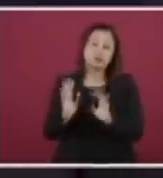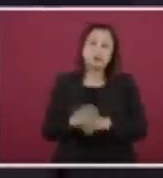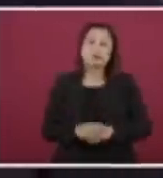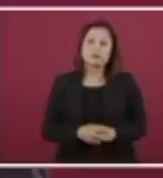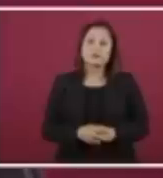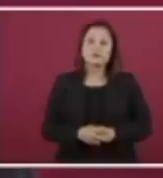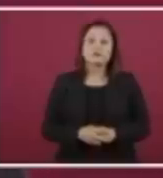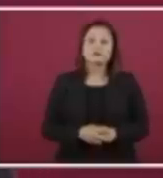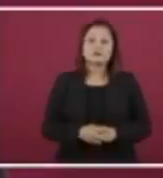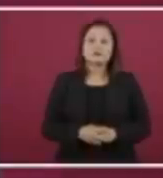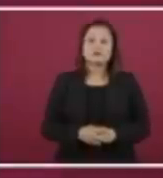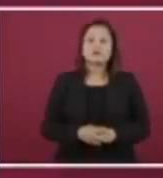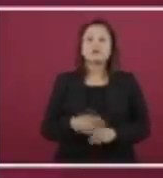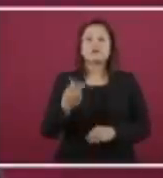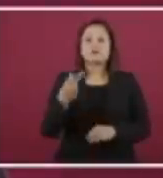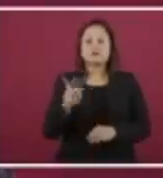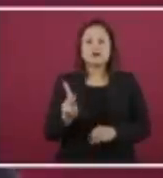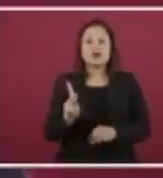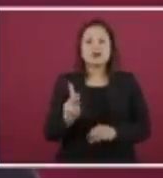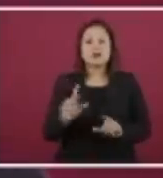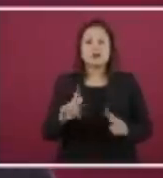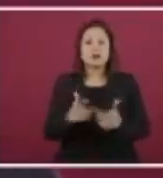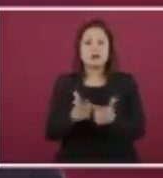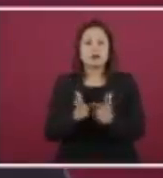Pero cuando había oposición,